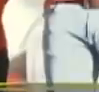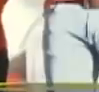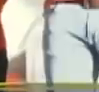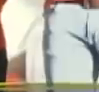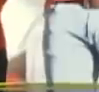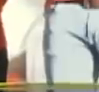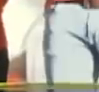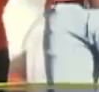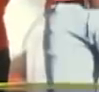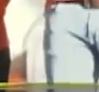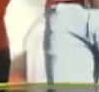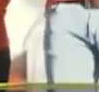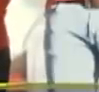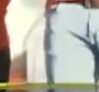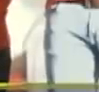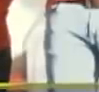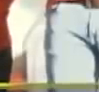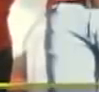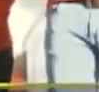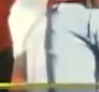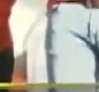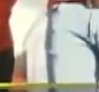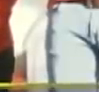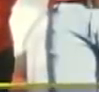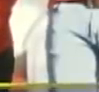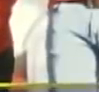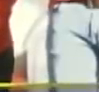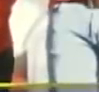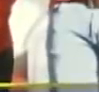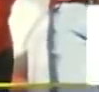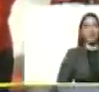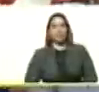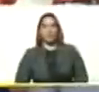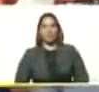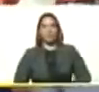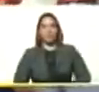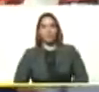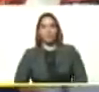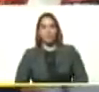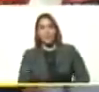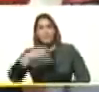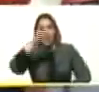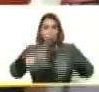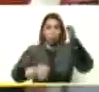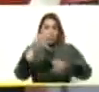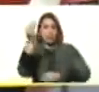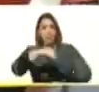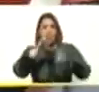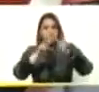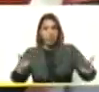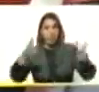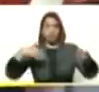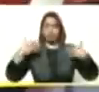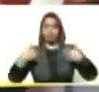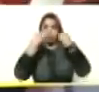Mientras más socialismo, más igualdad, más justicia, más paz, más